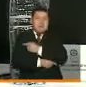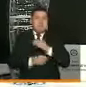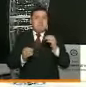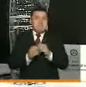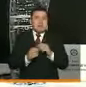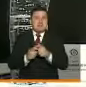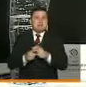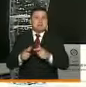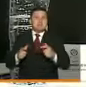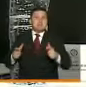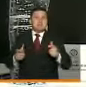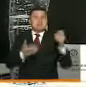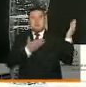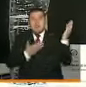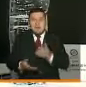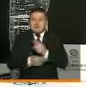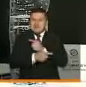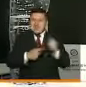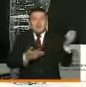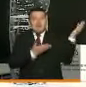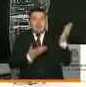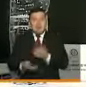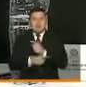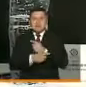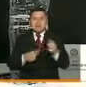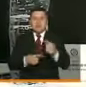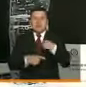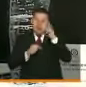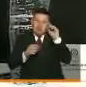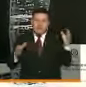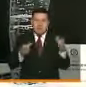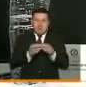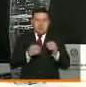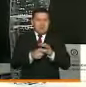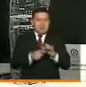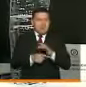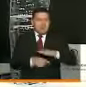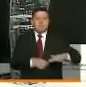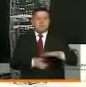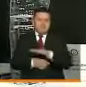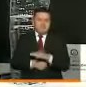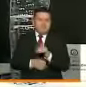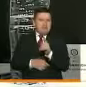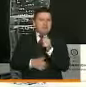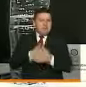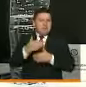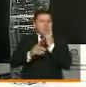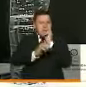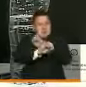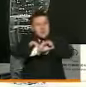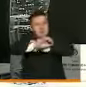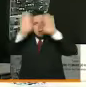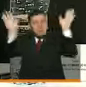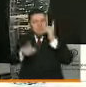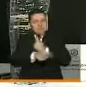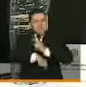a ir incrementando con la llegada semanal de vacunas nuestra capacidad de aplicación de una manera transparente